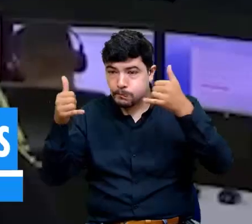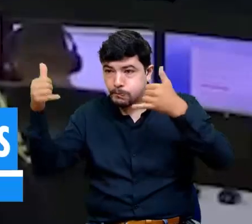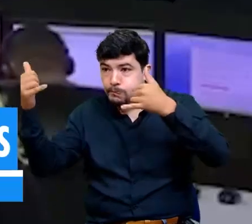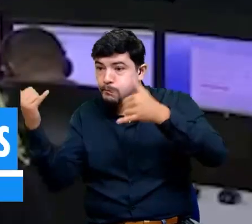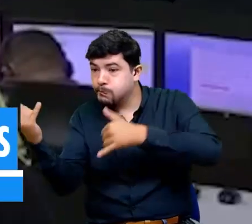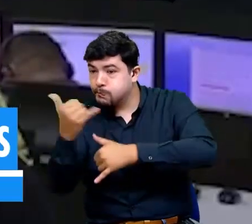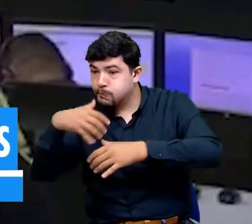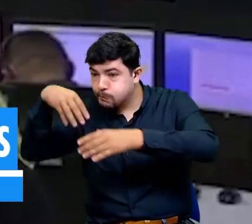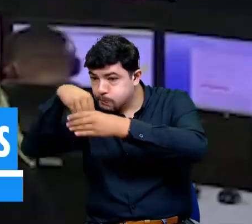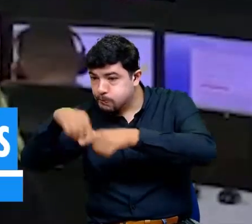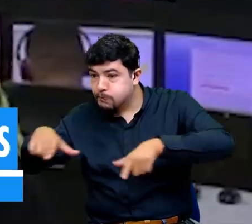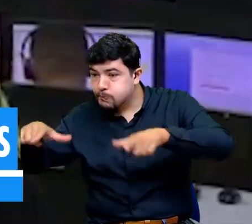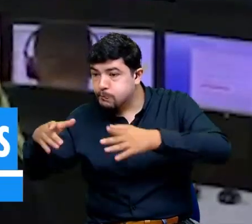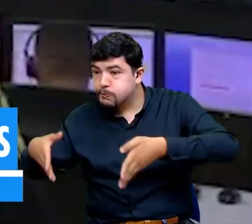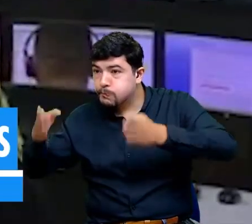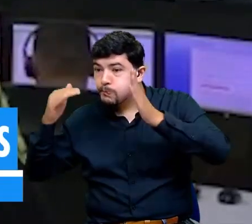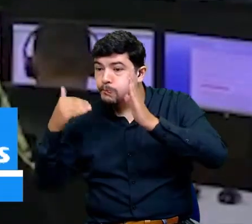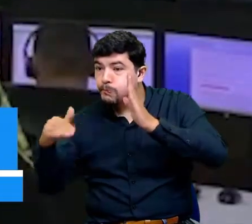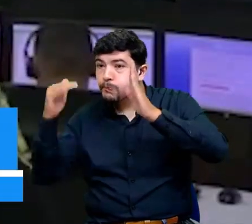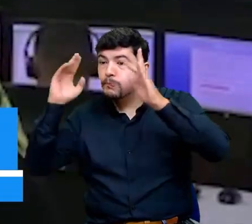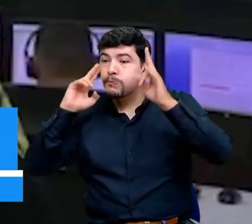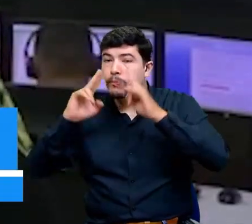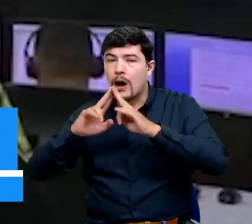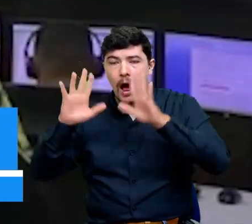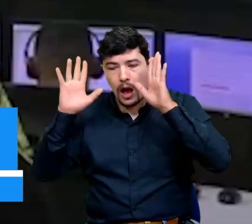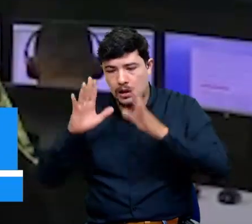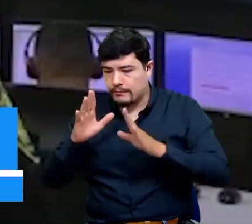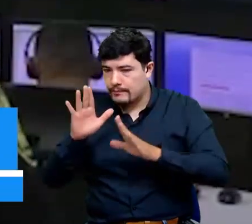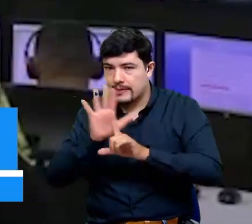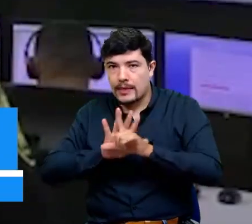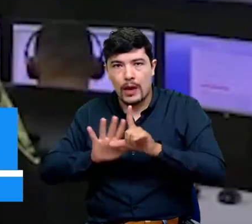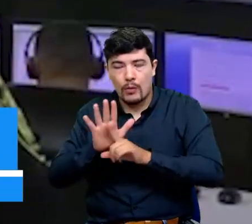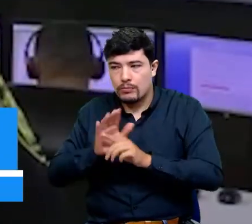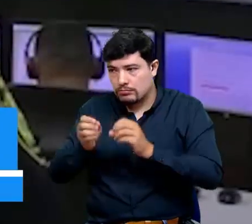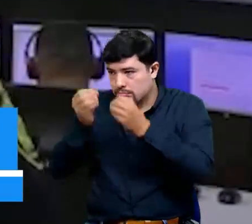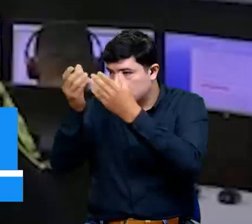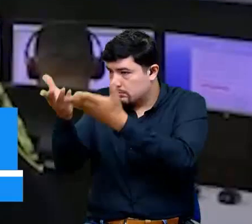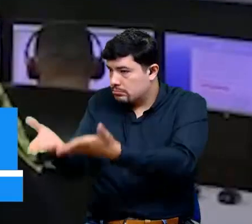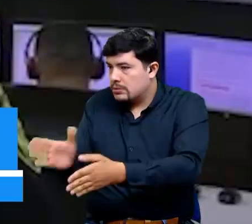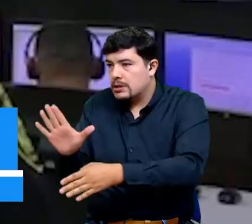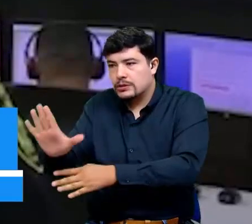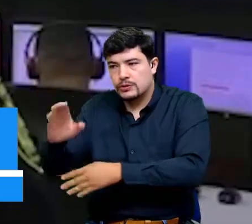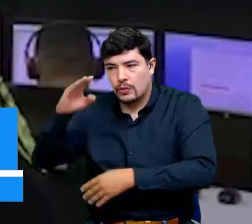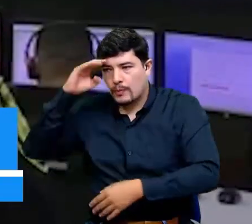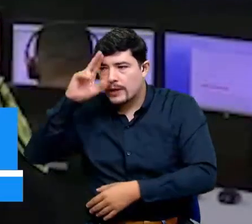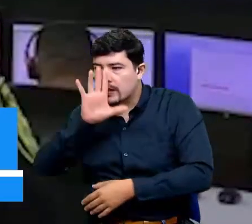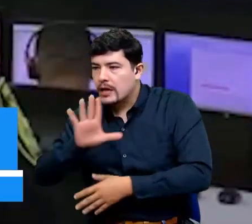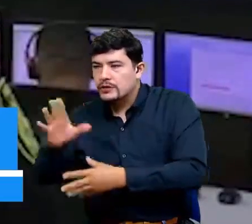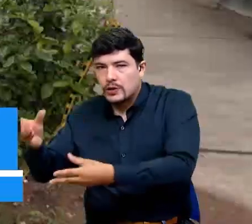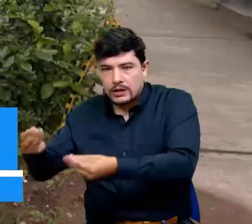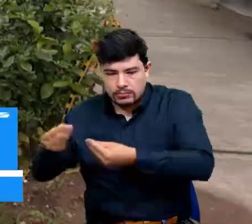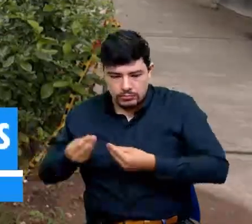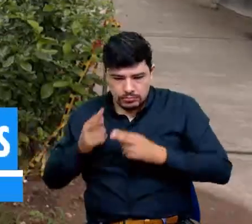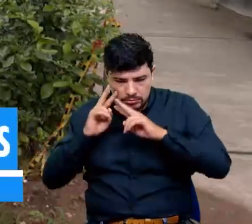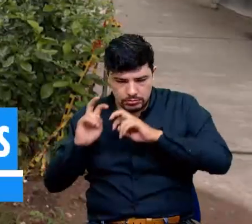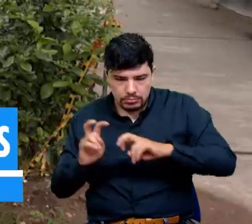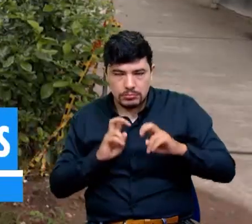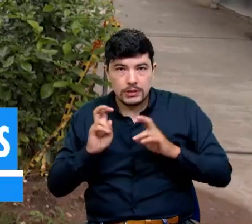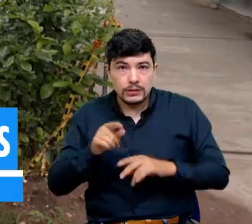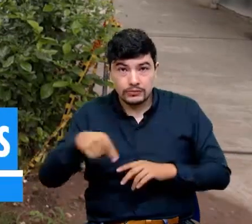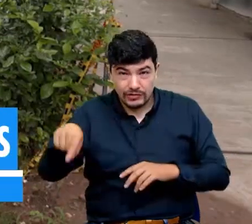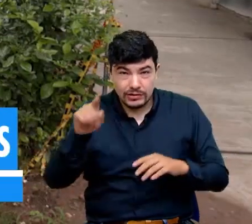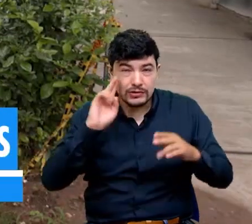competentes. Denuncien, si saben quién cometió este atroz hecho, denúncielo para poder ser más acertado en la investigación.